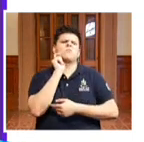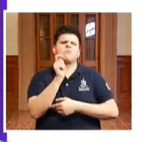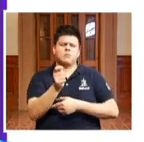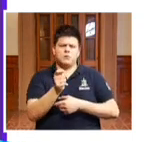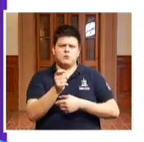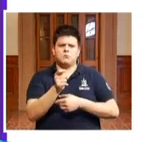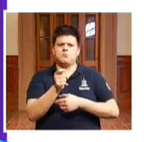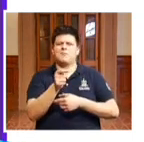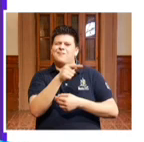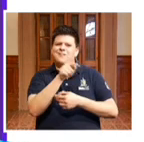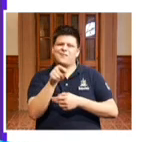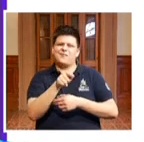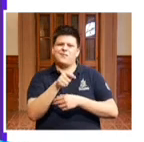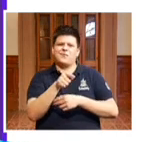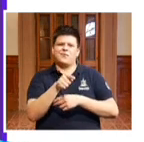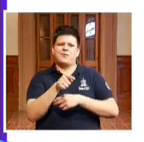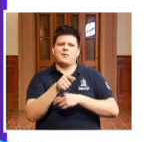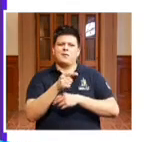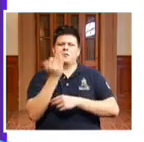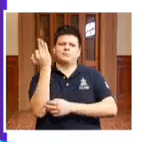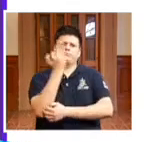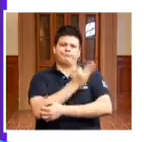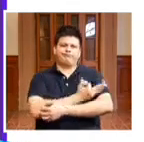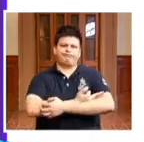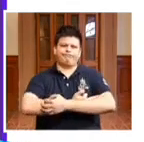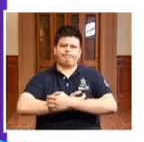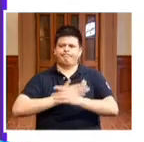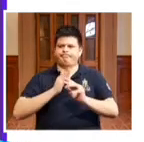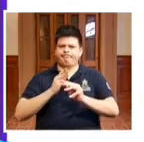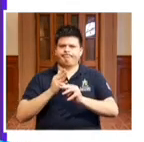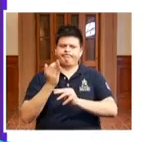habitualmente están llegando con muchos días de evolución previo a la llegada a los